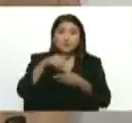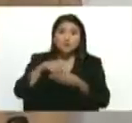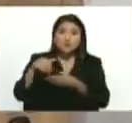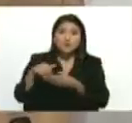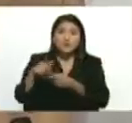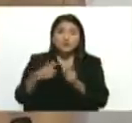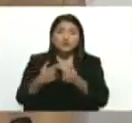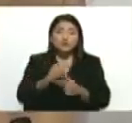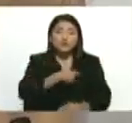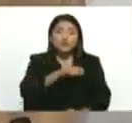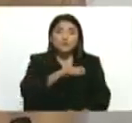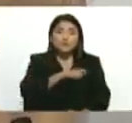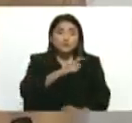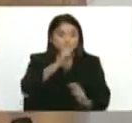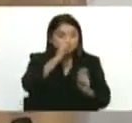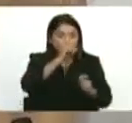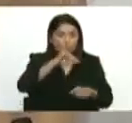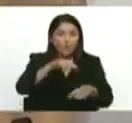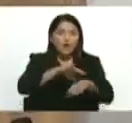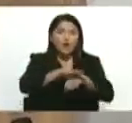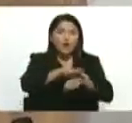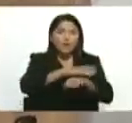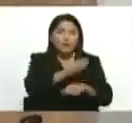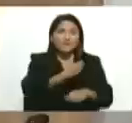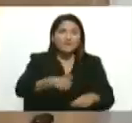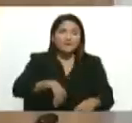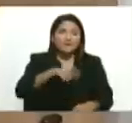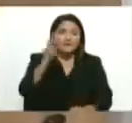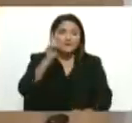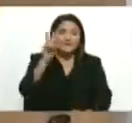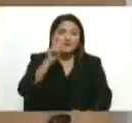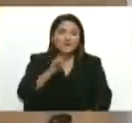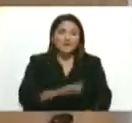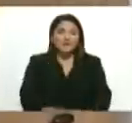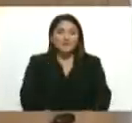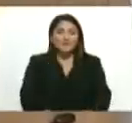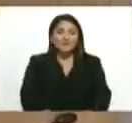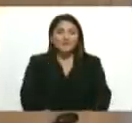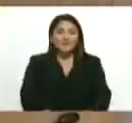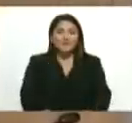España reconocerá a Guaidó como presidente de Venezuela.